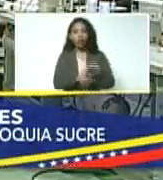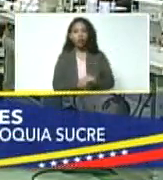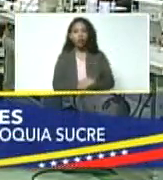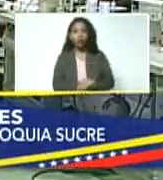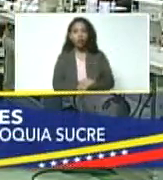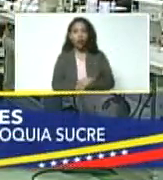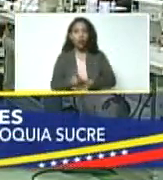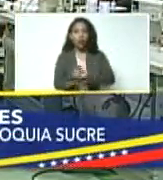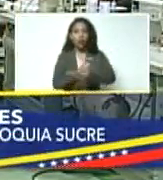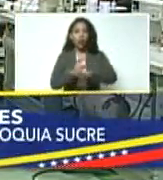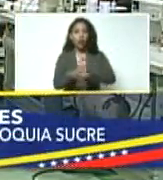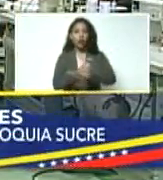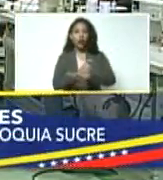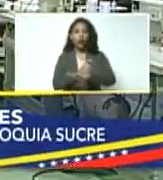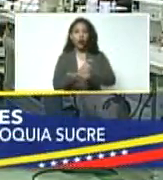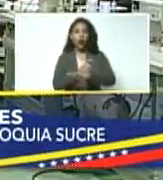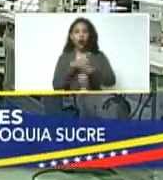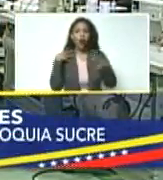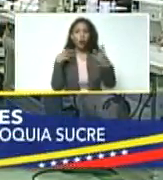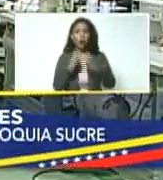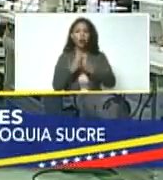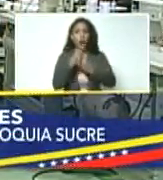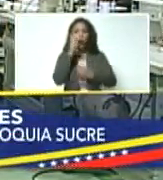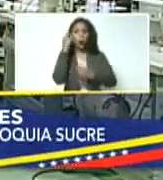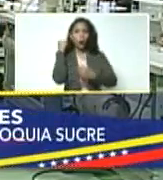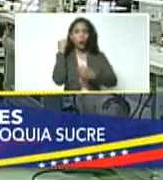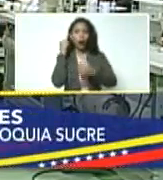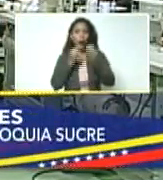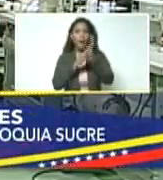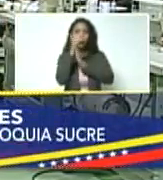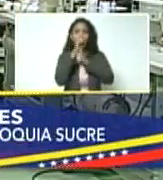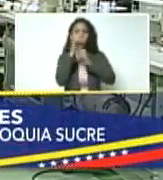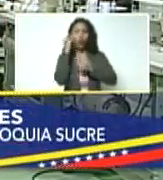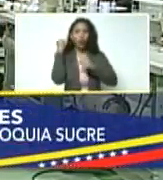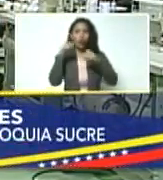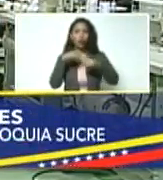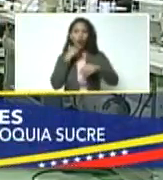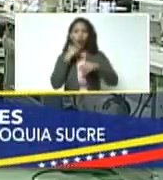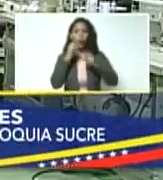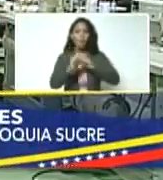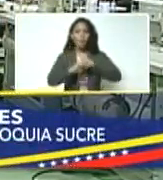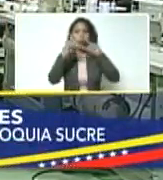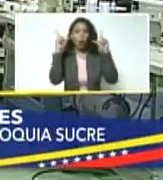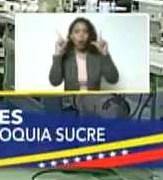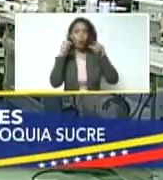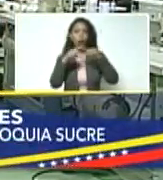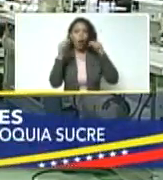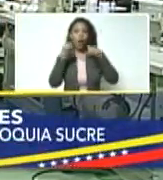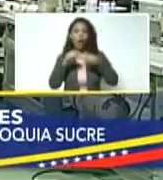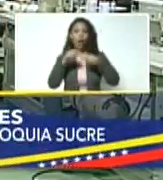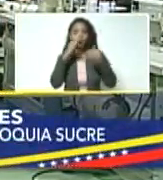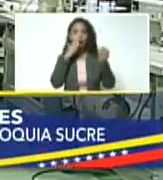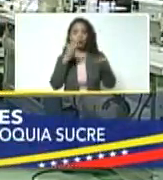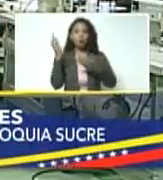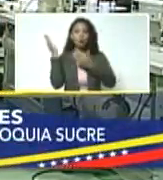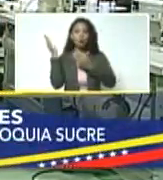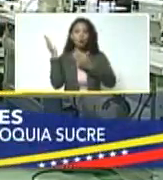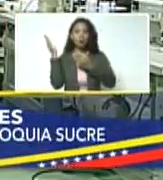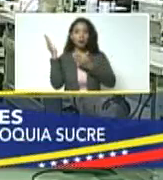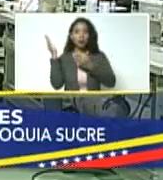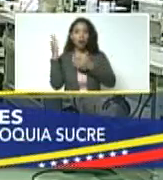desde el gobierno a la compañera o compañero emprendedor. Esto es algo impresionante. Pero aquí está mi almiranta,